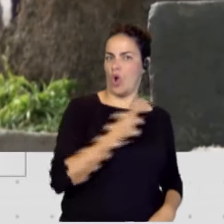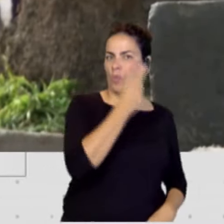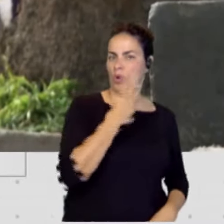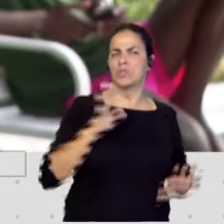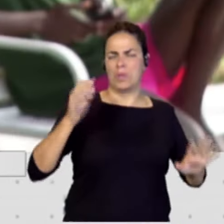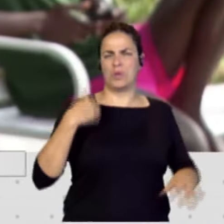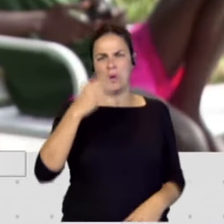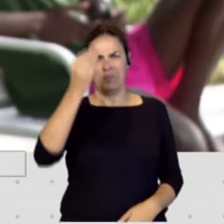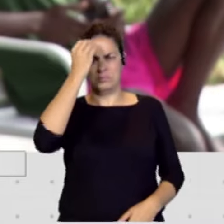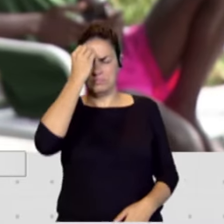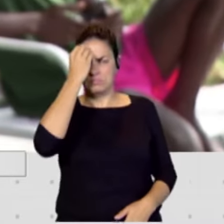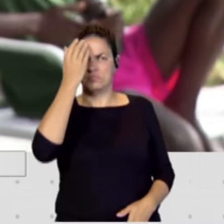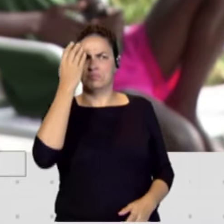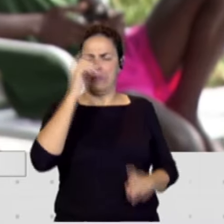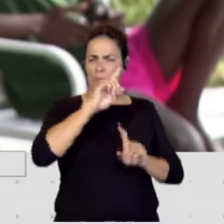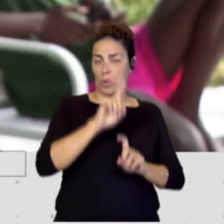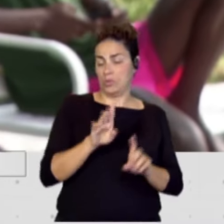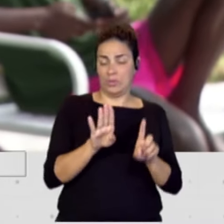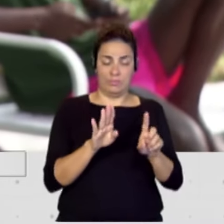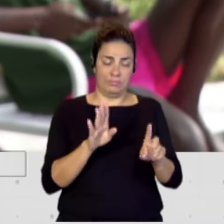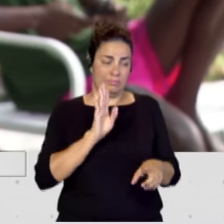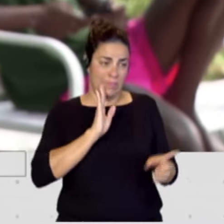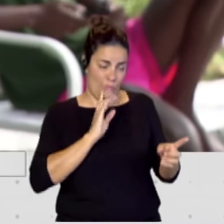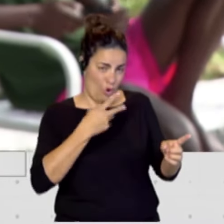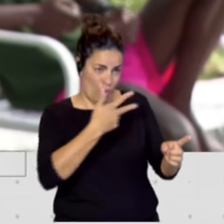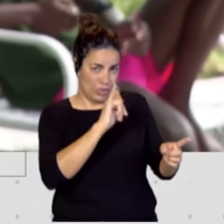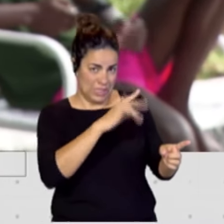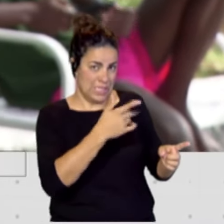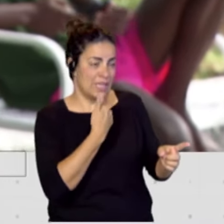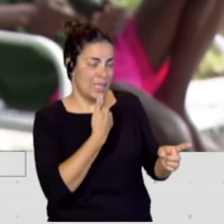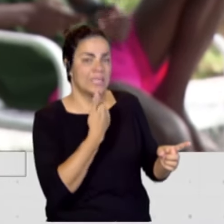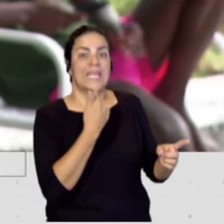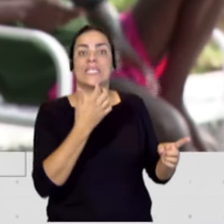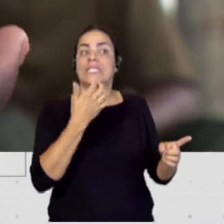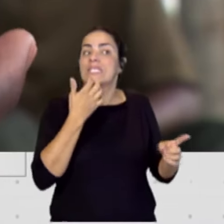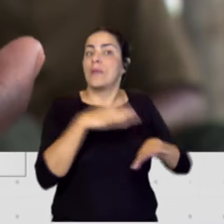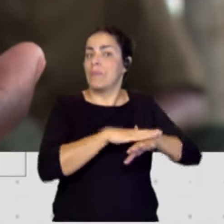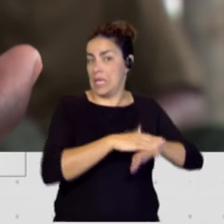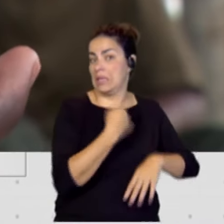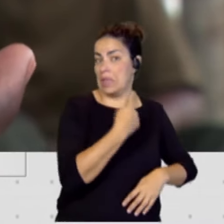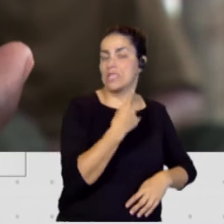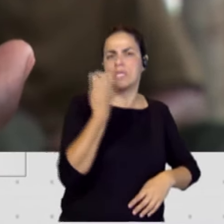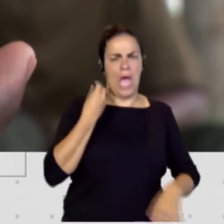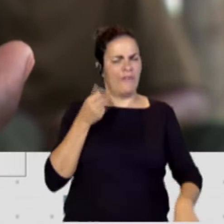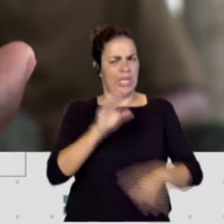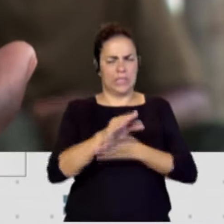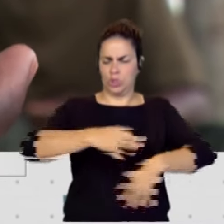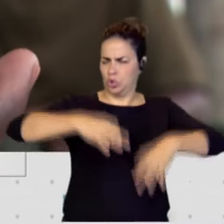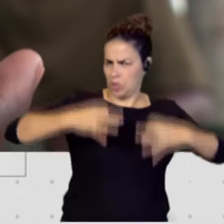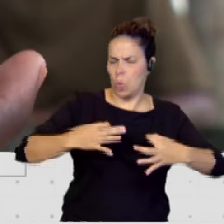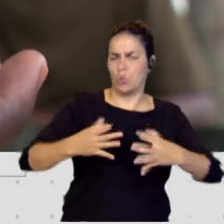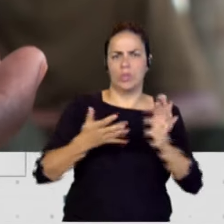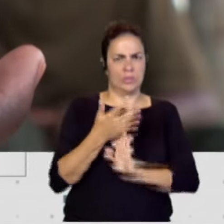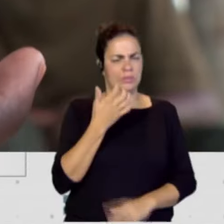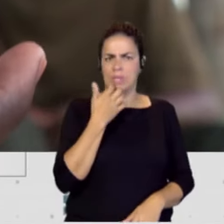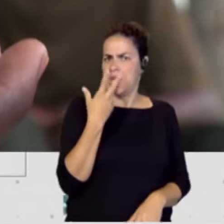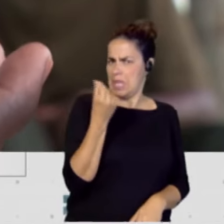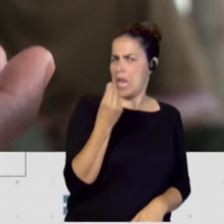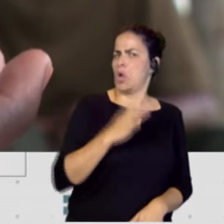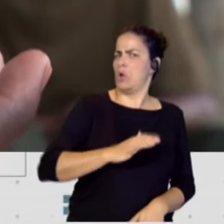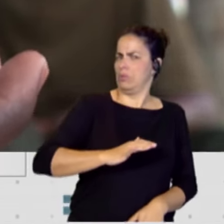chicha si estando garantizada en principio como dice la ministra esa financiación ese dinero Si hab